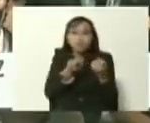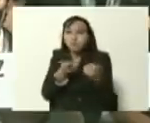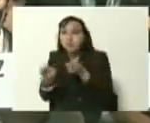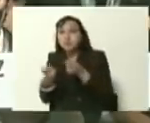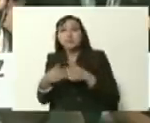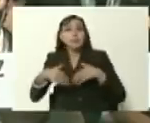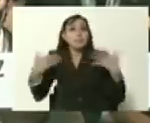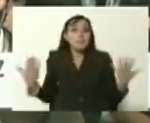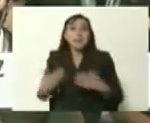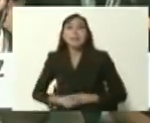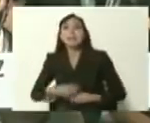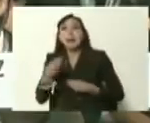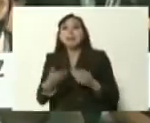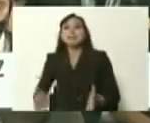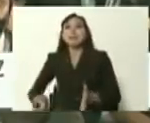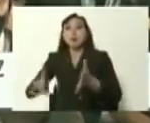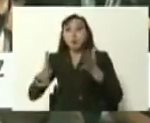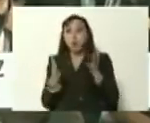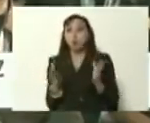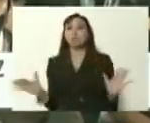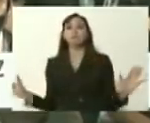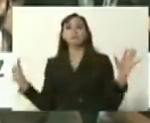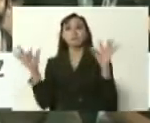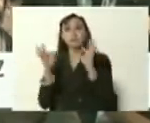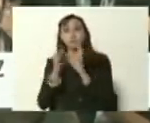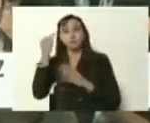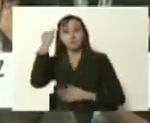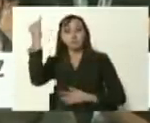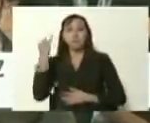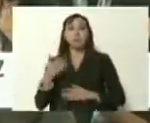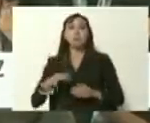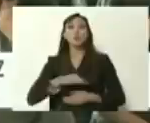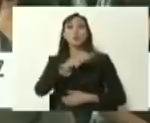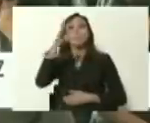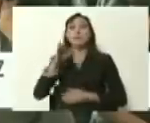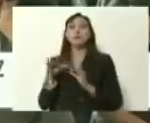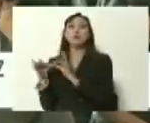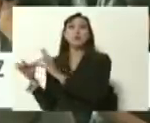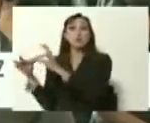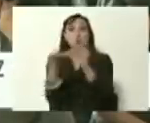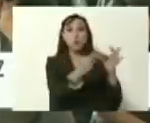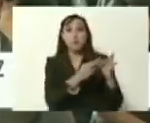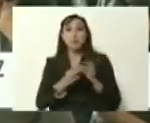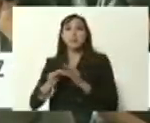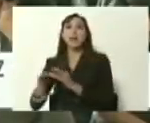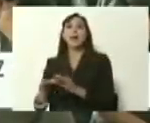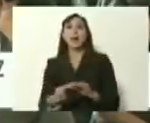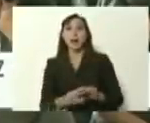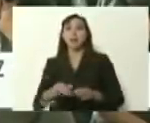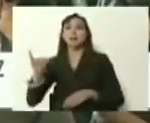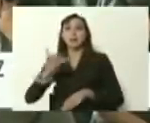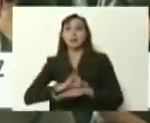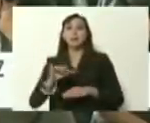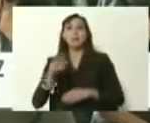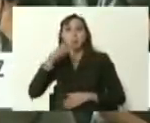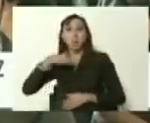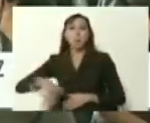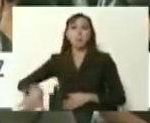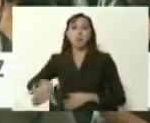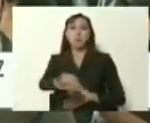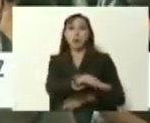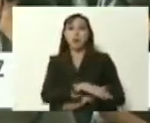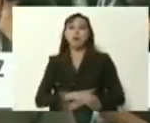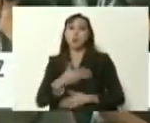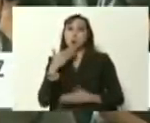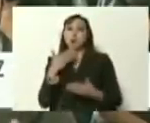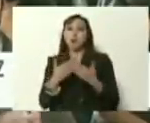para lograr conciliar el espíritu de unidad en el pueblo evangélico de Venezuela. Por eso le